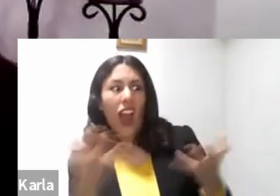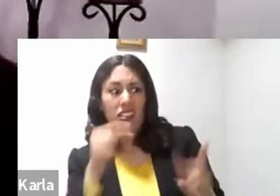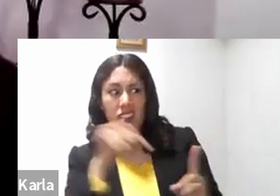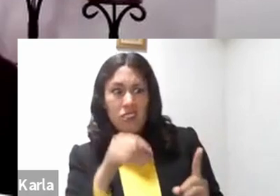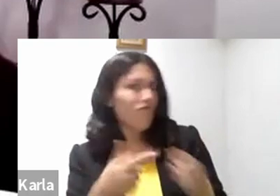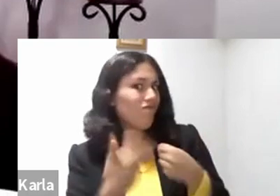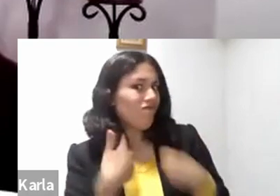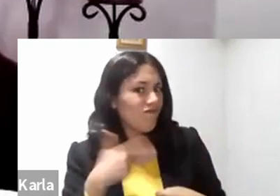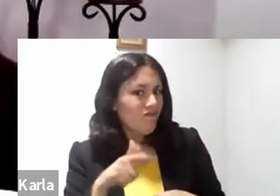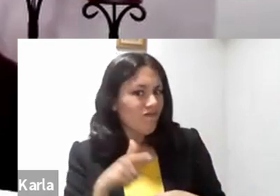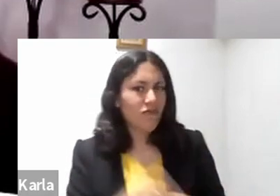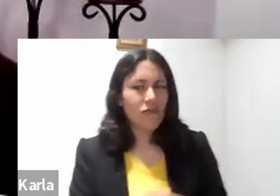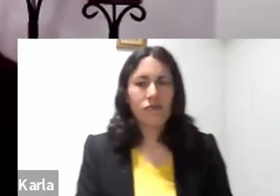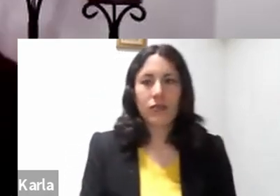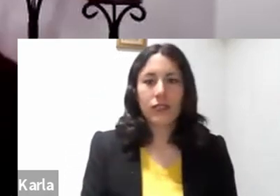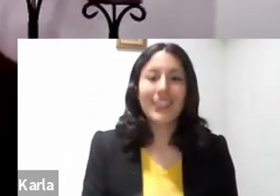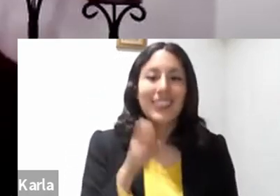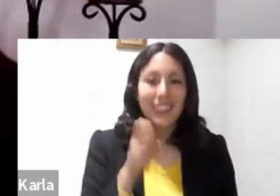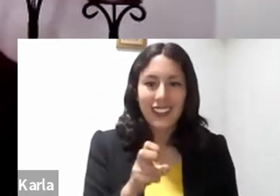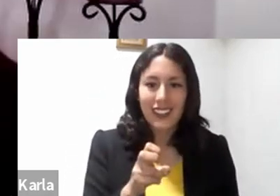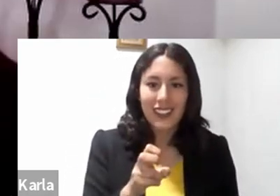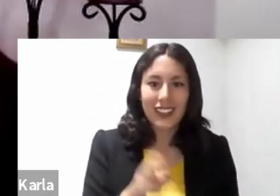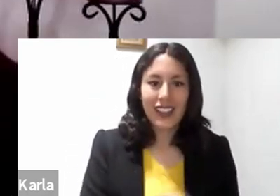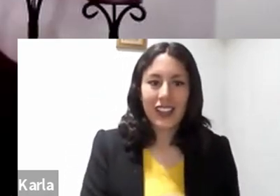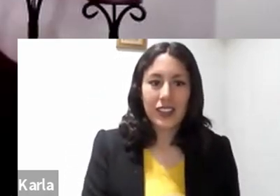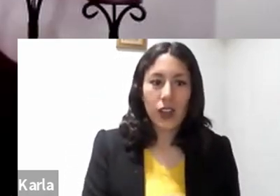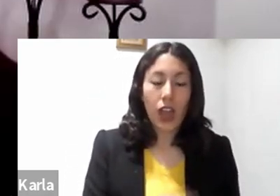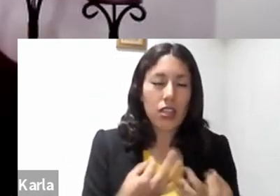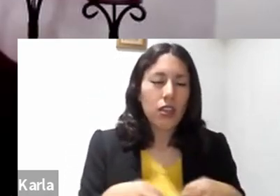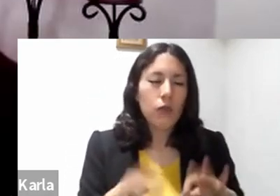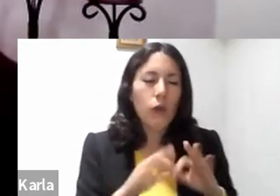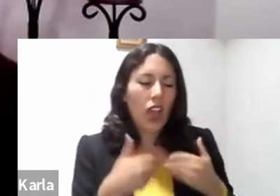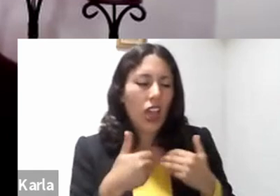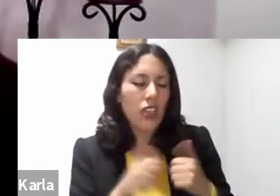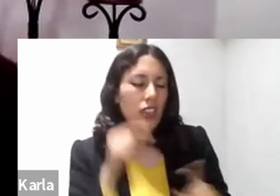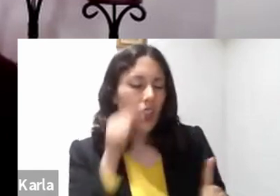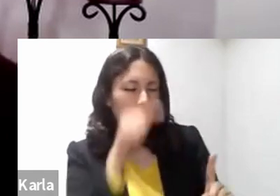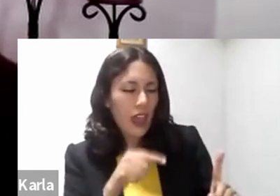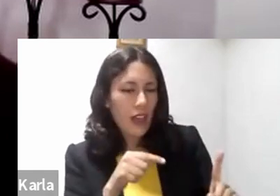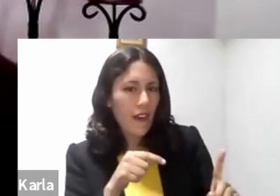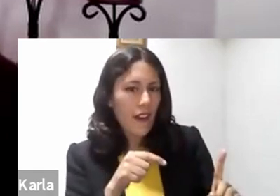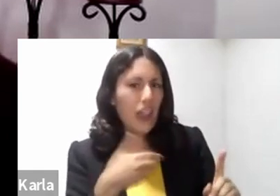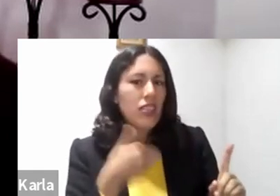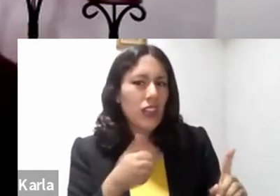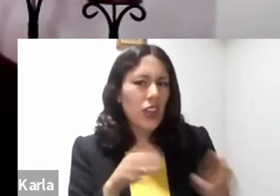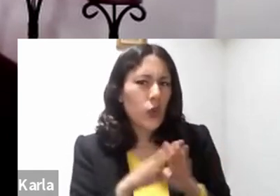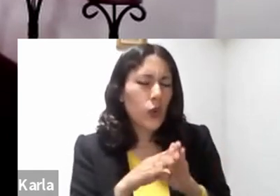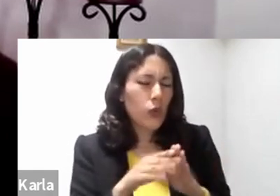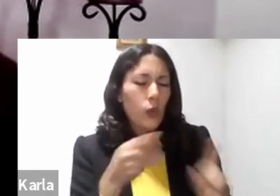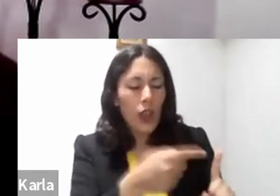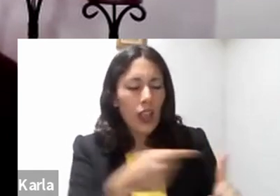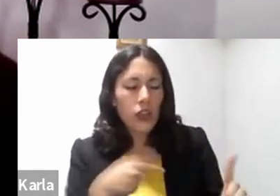entendernos es el considerada al otro y ver cómo se conecta el otro con mi vida y como logramos conectarnos